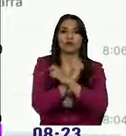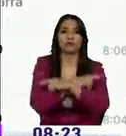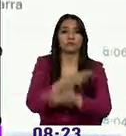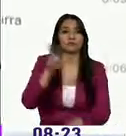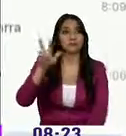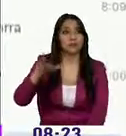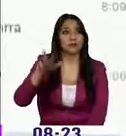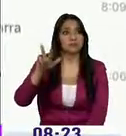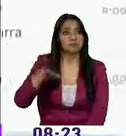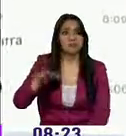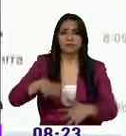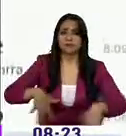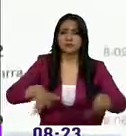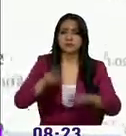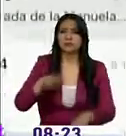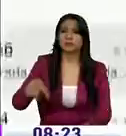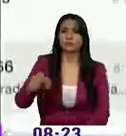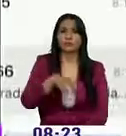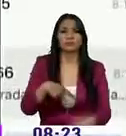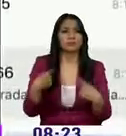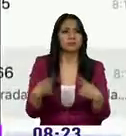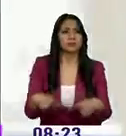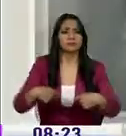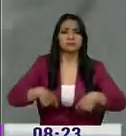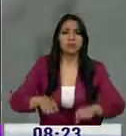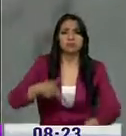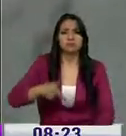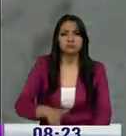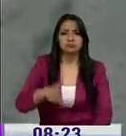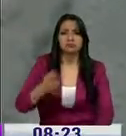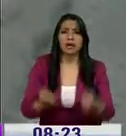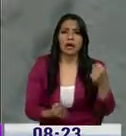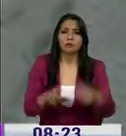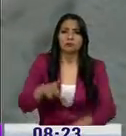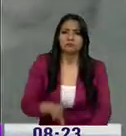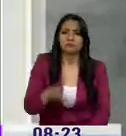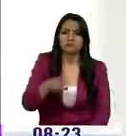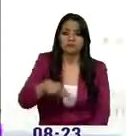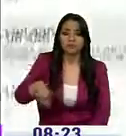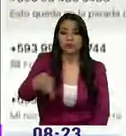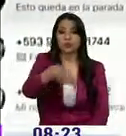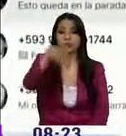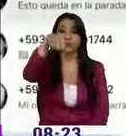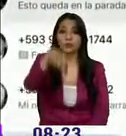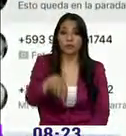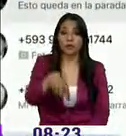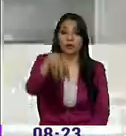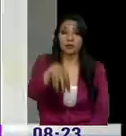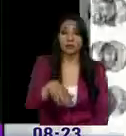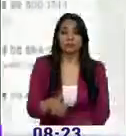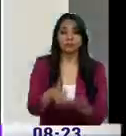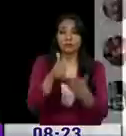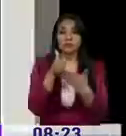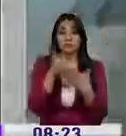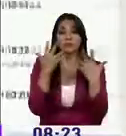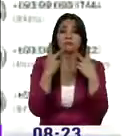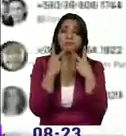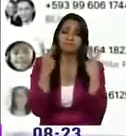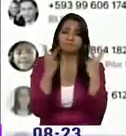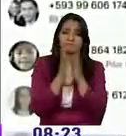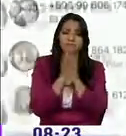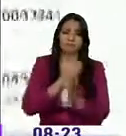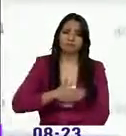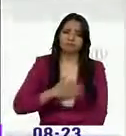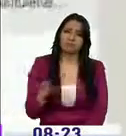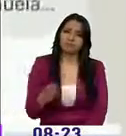centro turístico. Todos los días se caen motos, autos. ¿Ven? Ahí está. Ayuda para el EMOB. A ver si por favor.